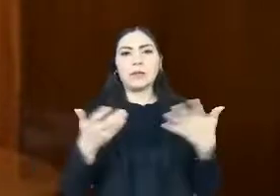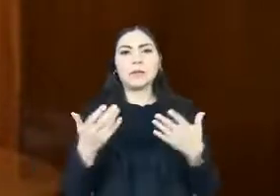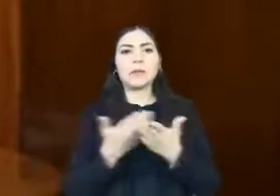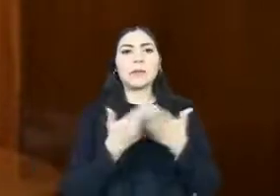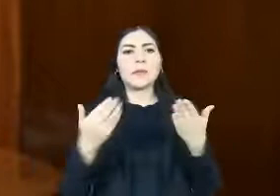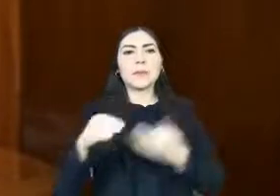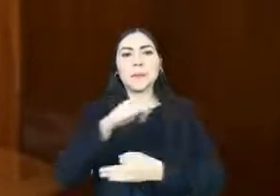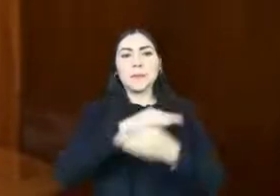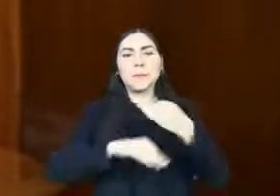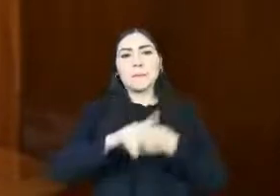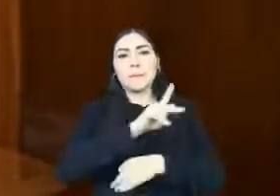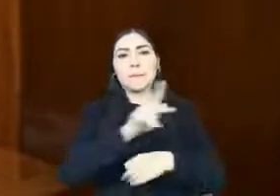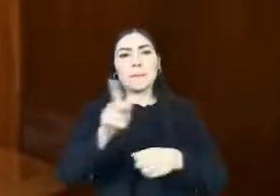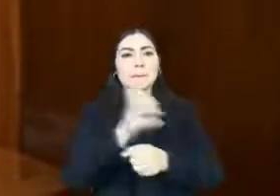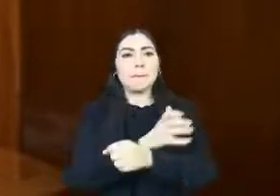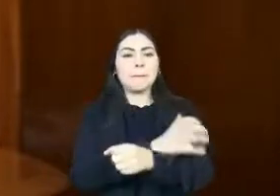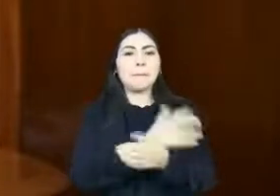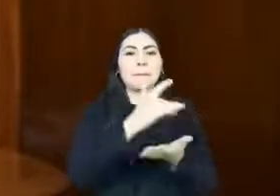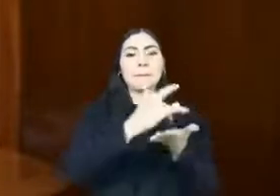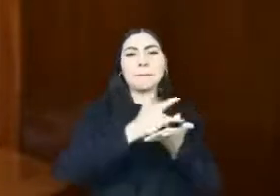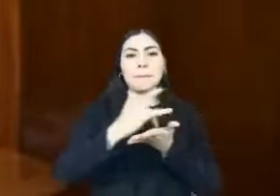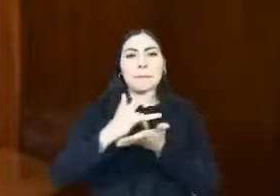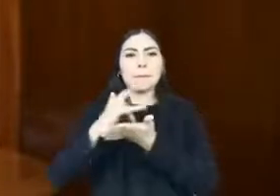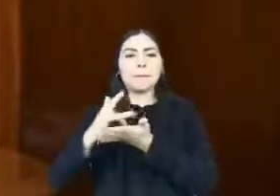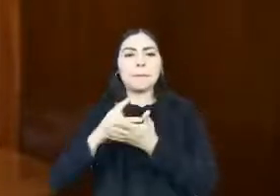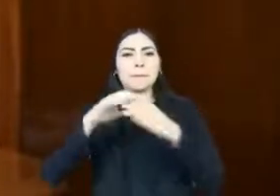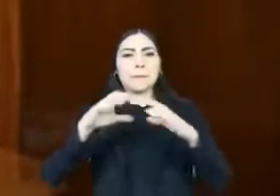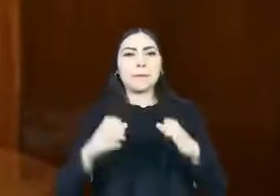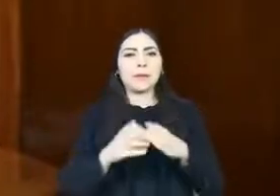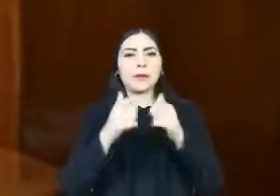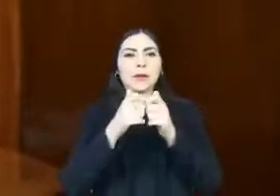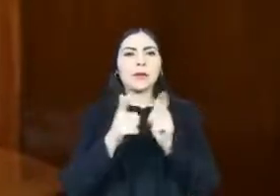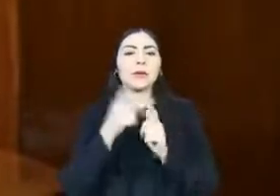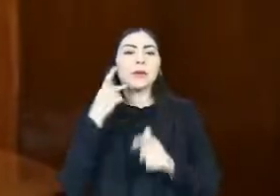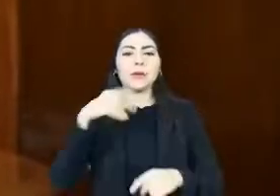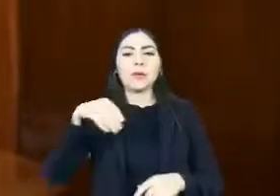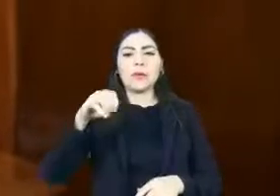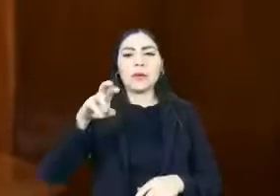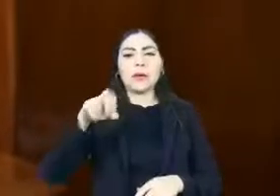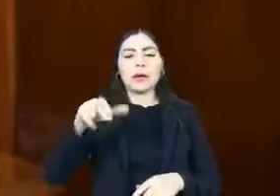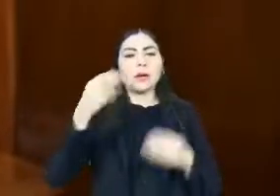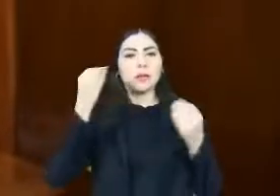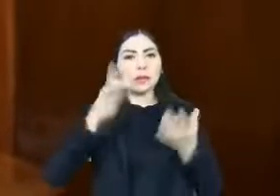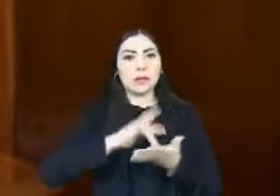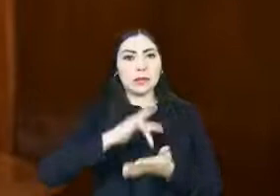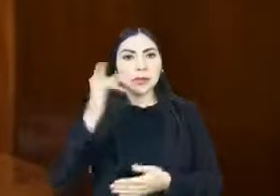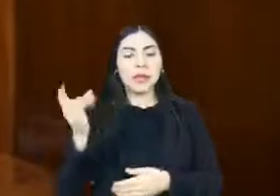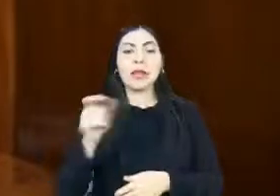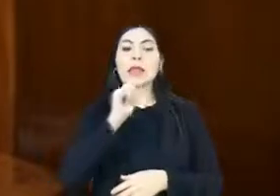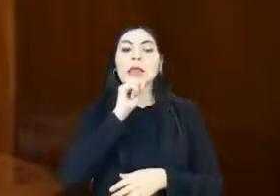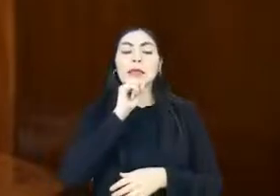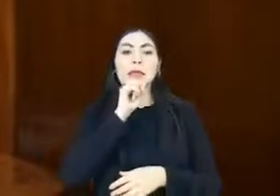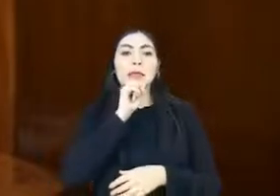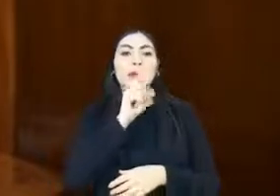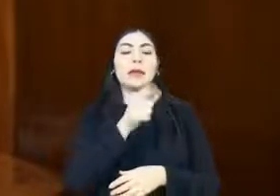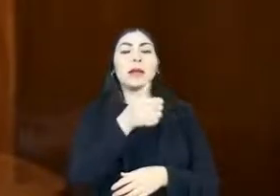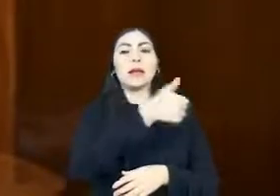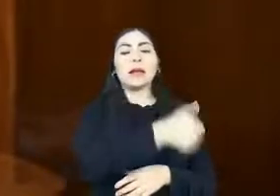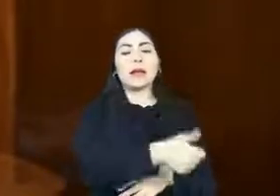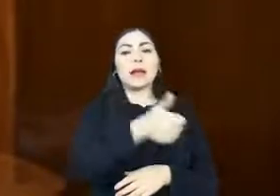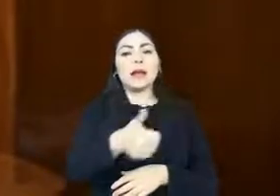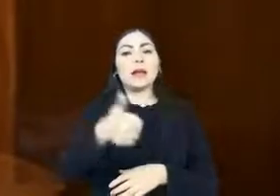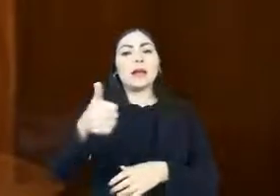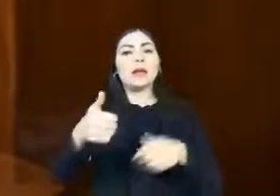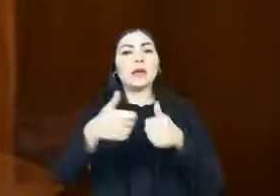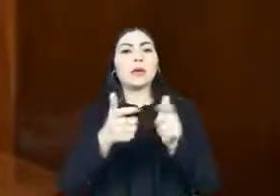de todos mis compañeros y compañeras de la fracción parlamentaria de morena pero también de cada uno de los